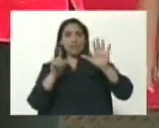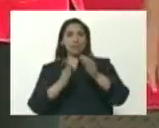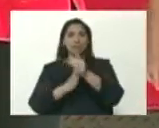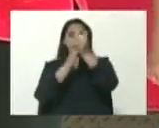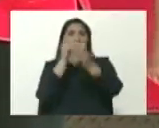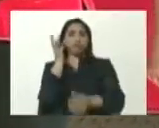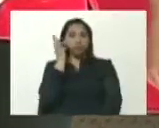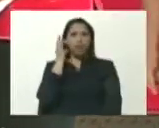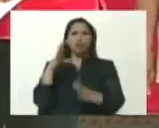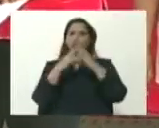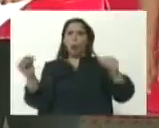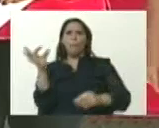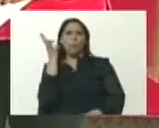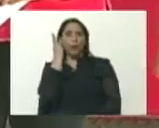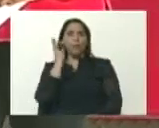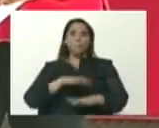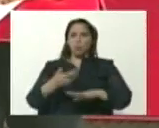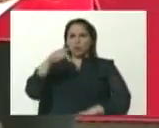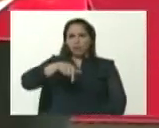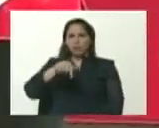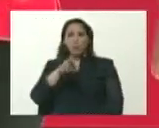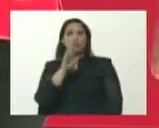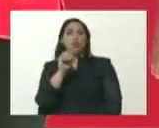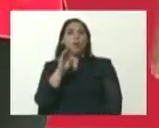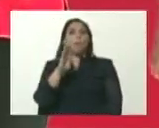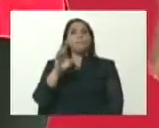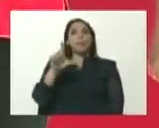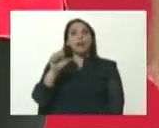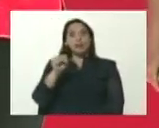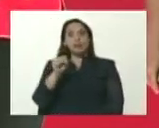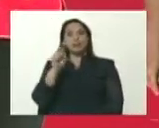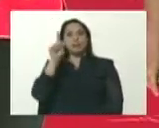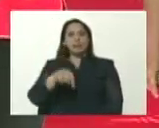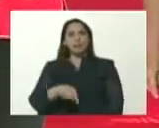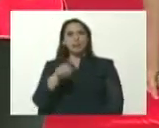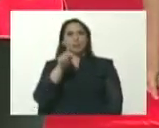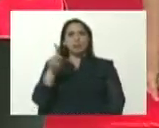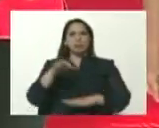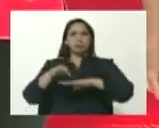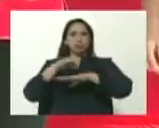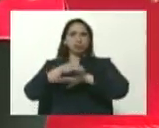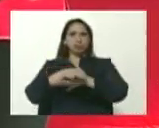todas mujeres, porque aquí en El Roble y en Palavecino,